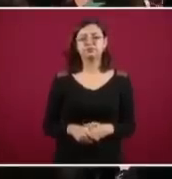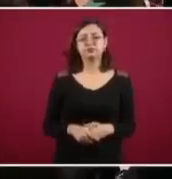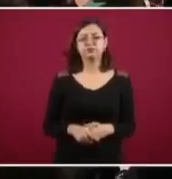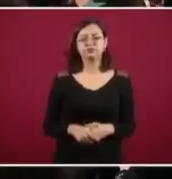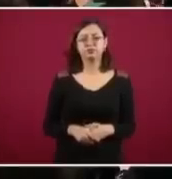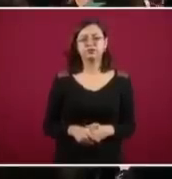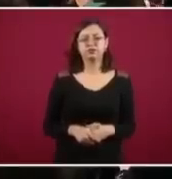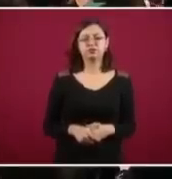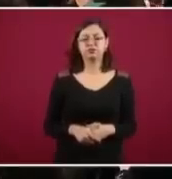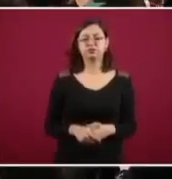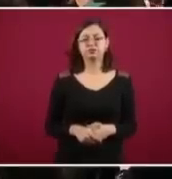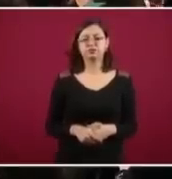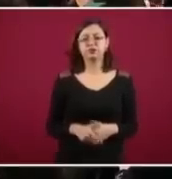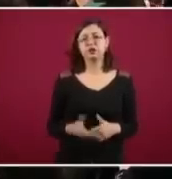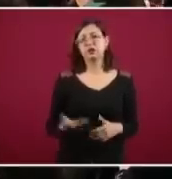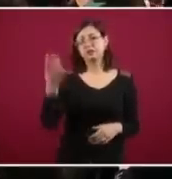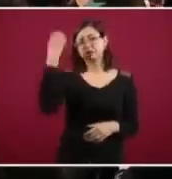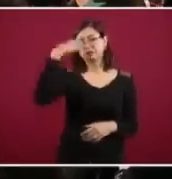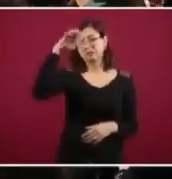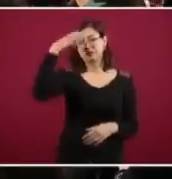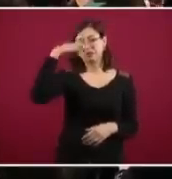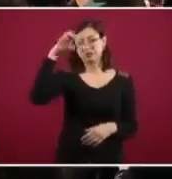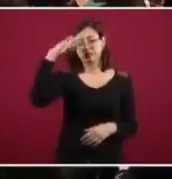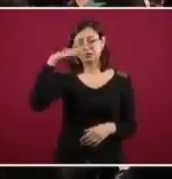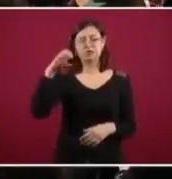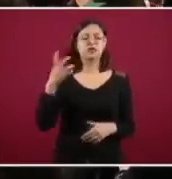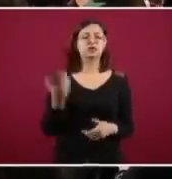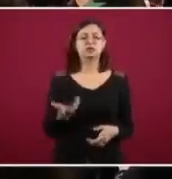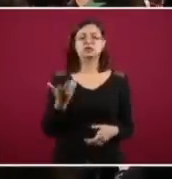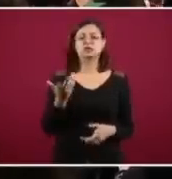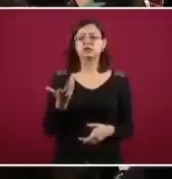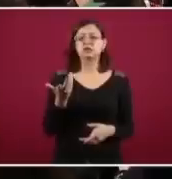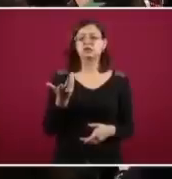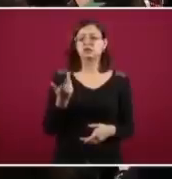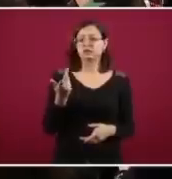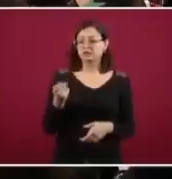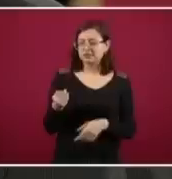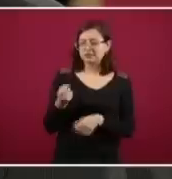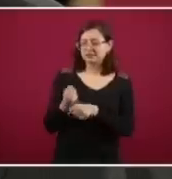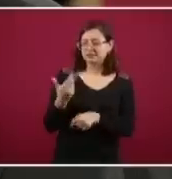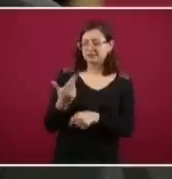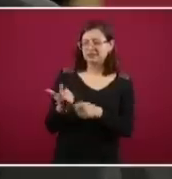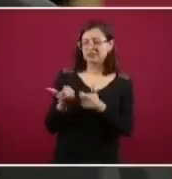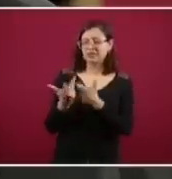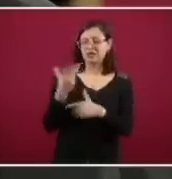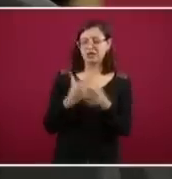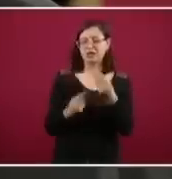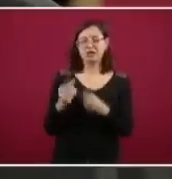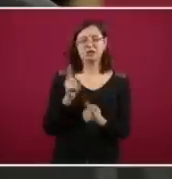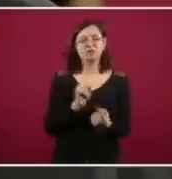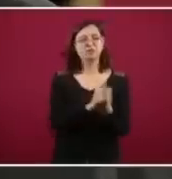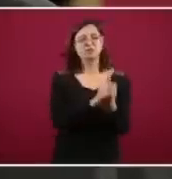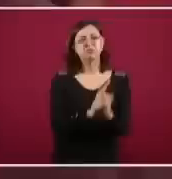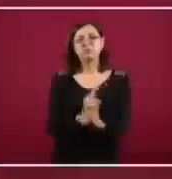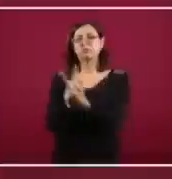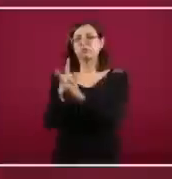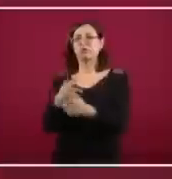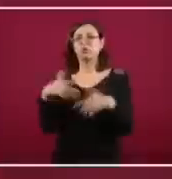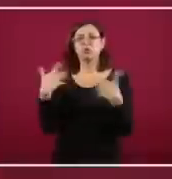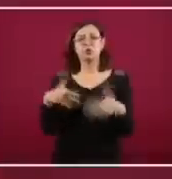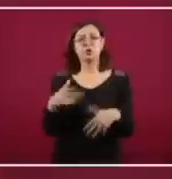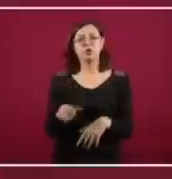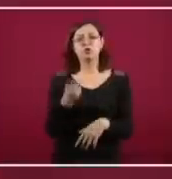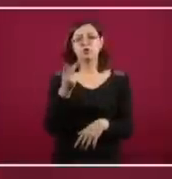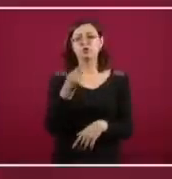de las experiencias en esta gira con la Secretaría de Economía fue toparnos con dos municipios